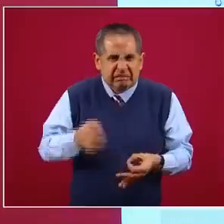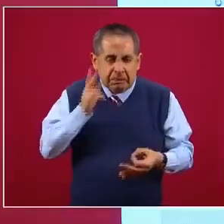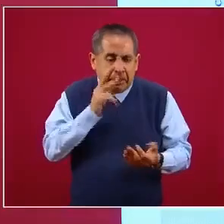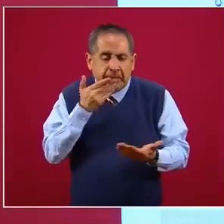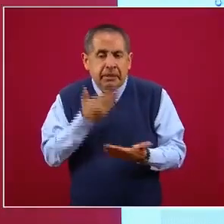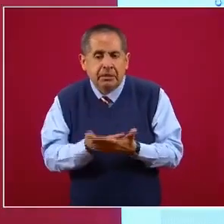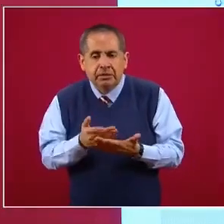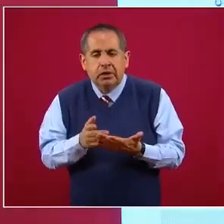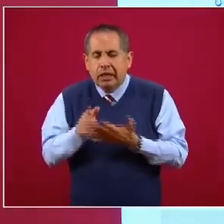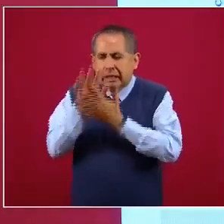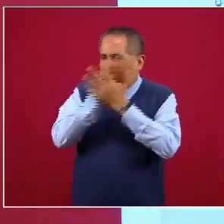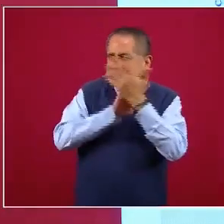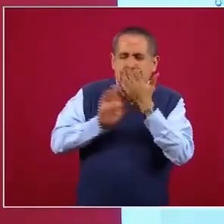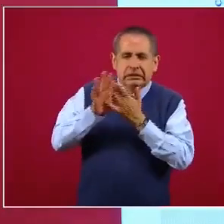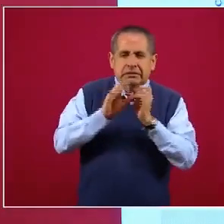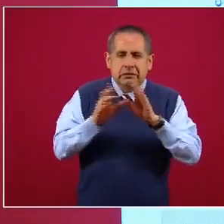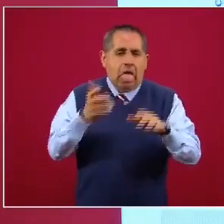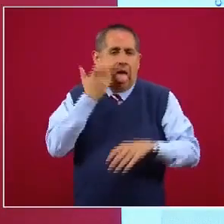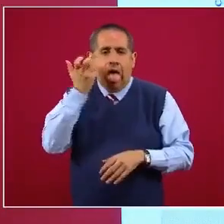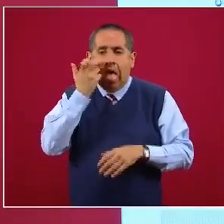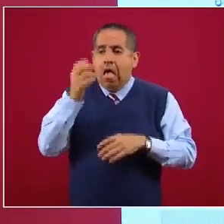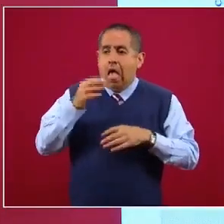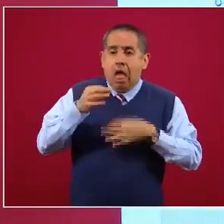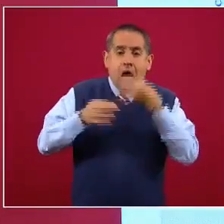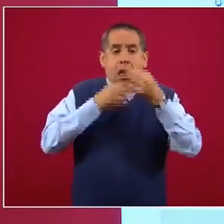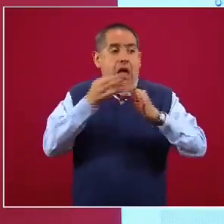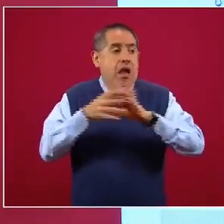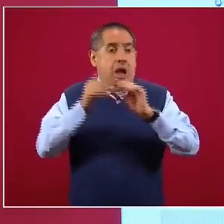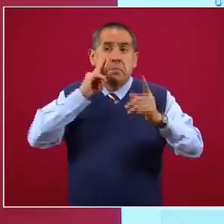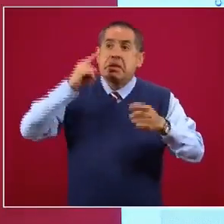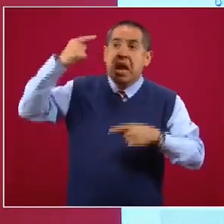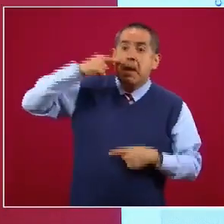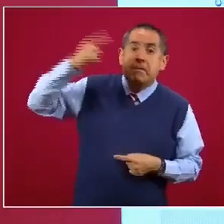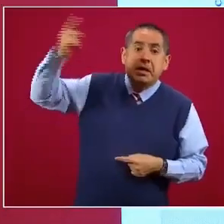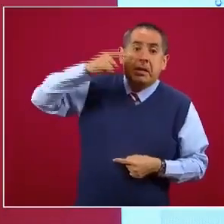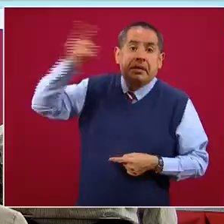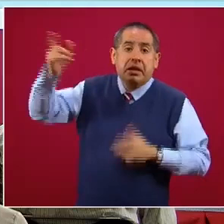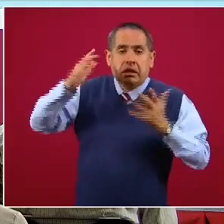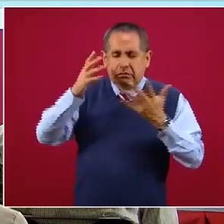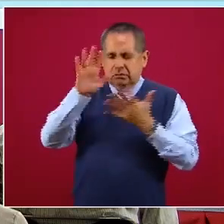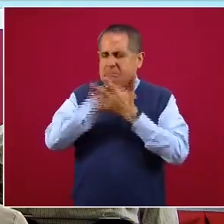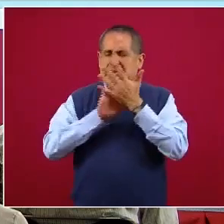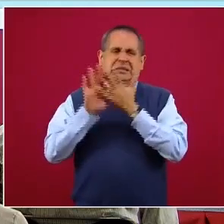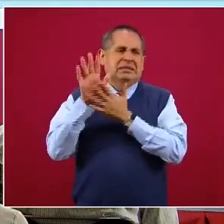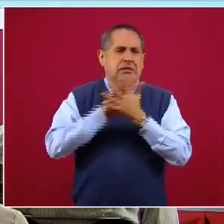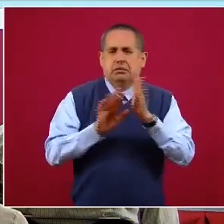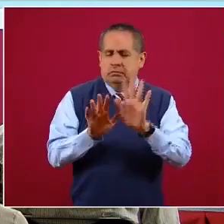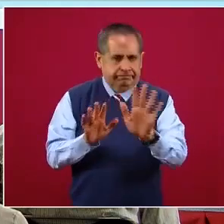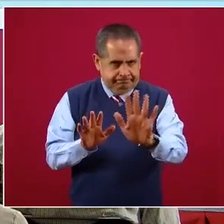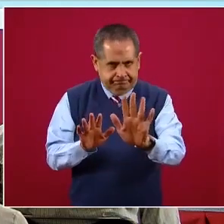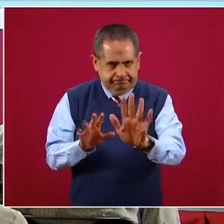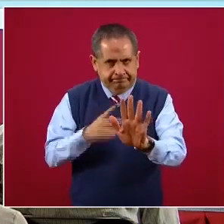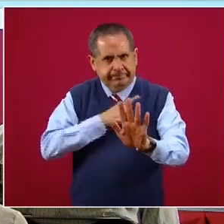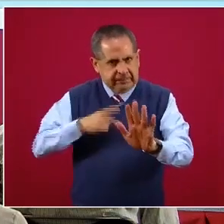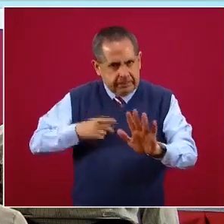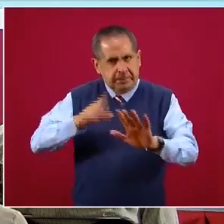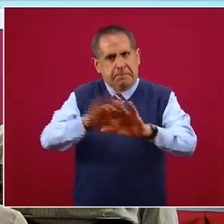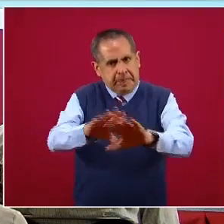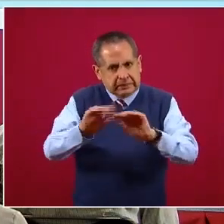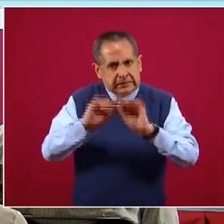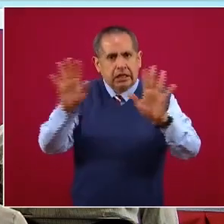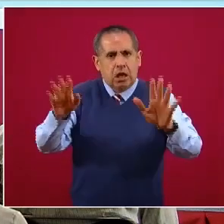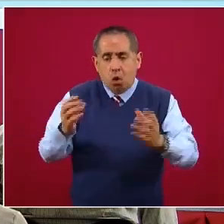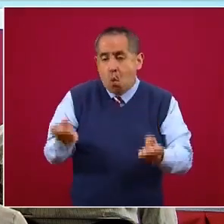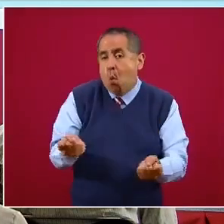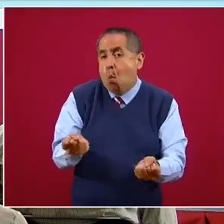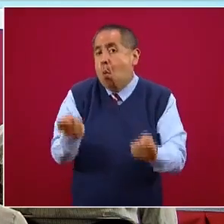veces confuso que se usen esas comparaciones, y es importante que la población tenga claro que cuando le presentan